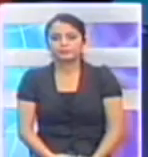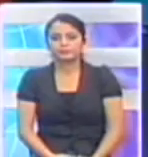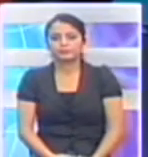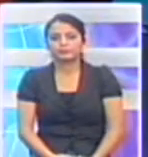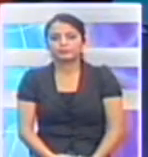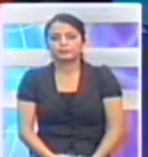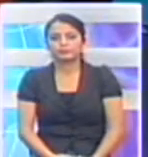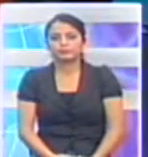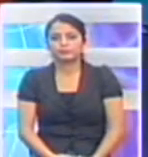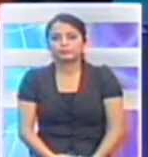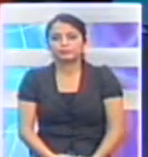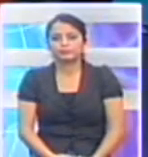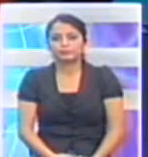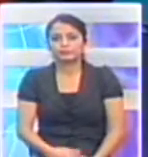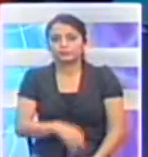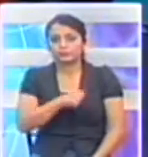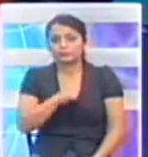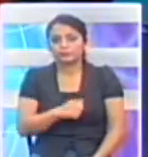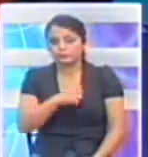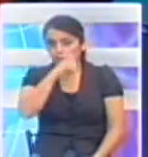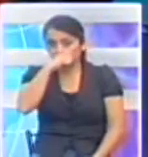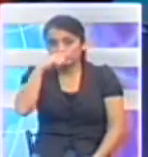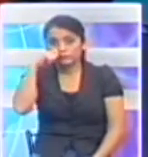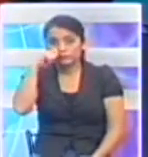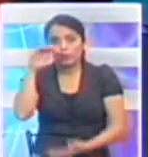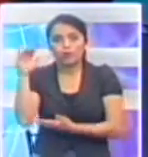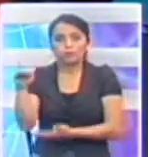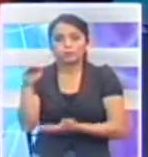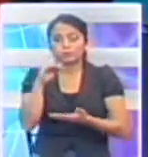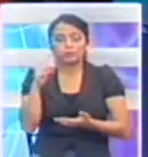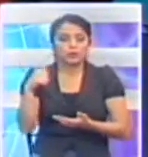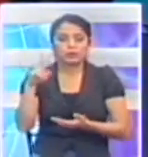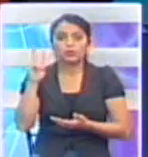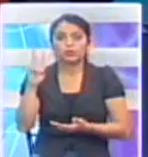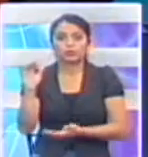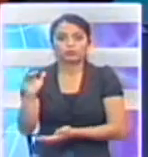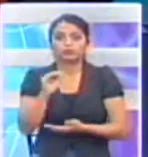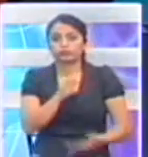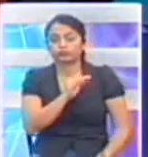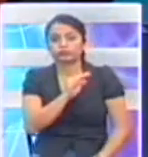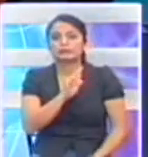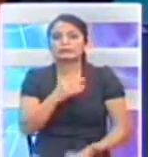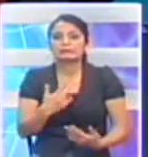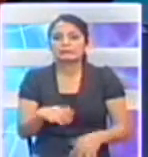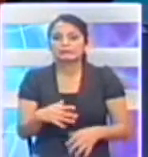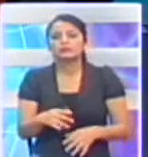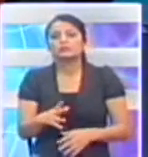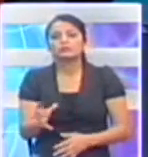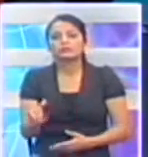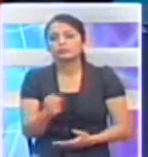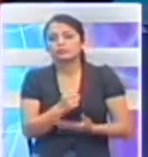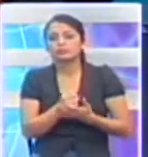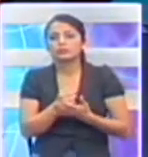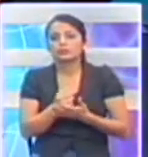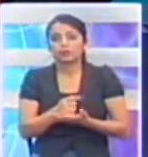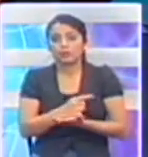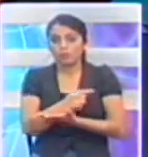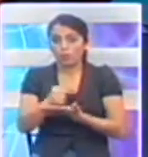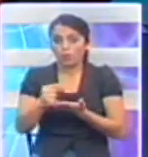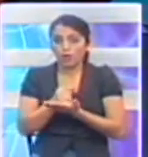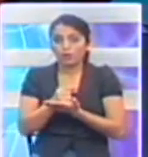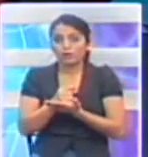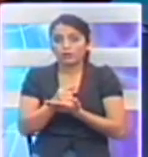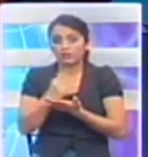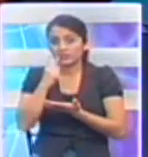Más de 2 toneladas de droga fueron decomisadas en varios operativos que se ejecutaron en las provincias de Guayas y El Oro, donde